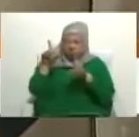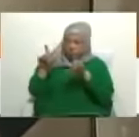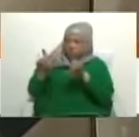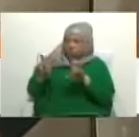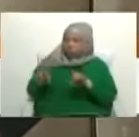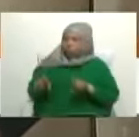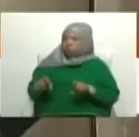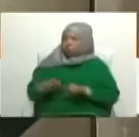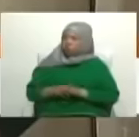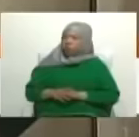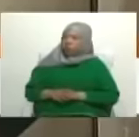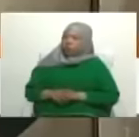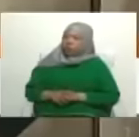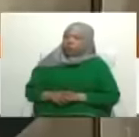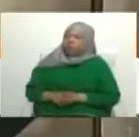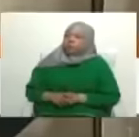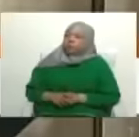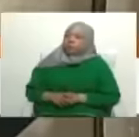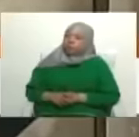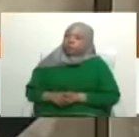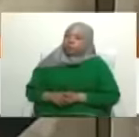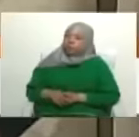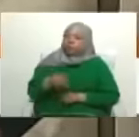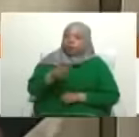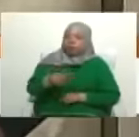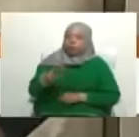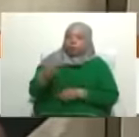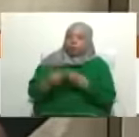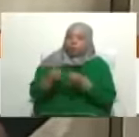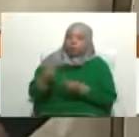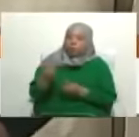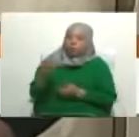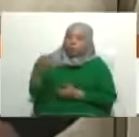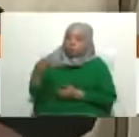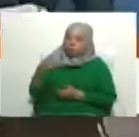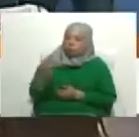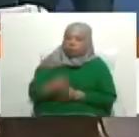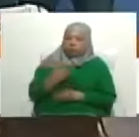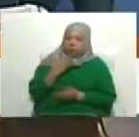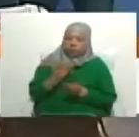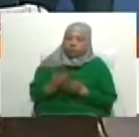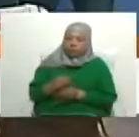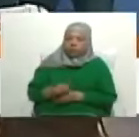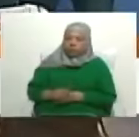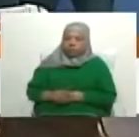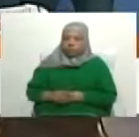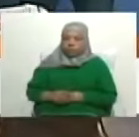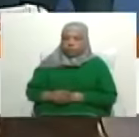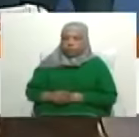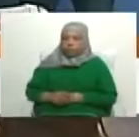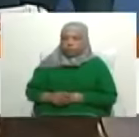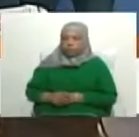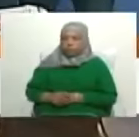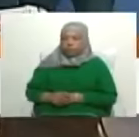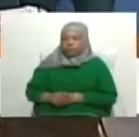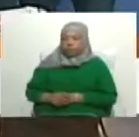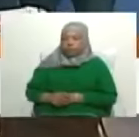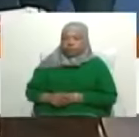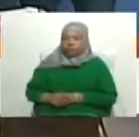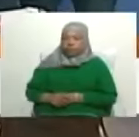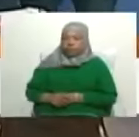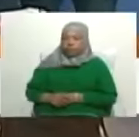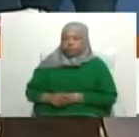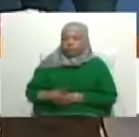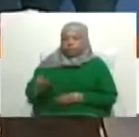tienen, considerando además el rol que ha tenido Colombia en estos eventos. Gracias. Sí. Andrina, cuando yo decía que no estamos dispuestos